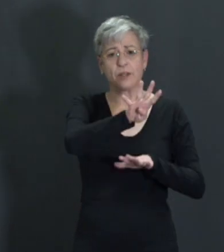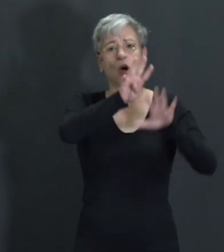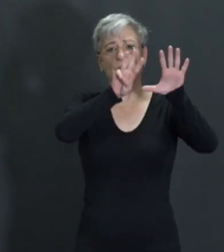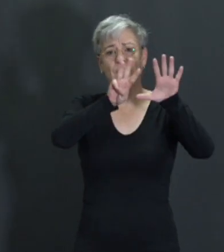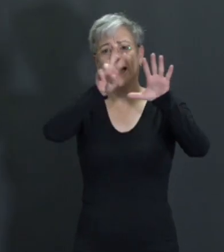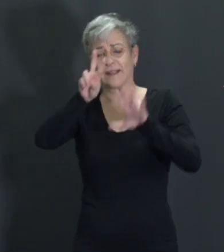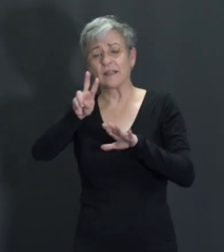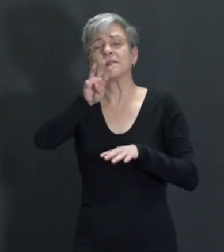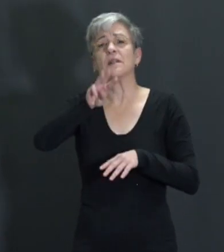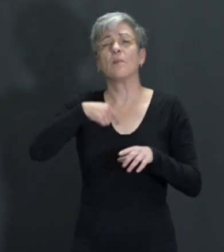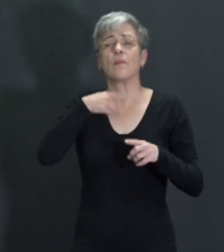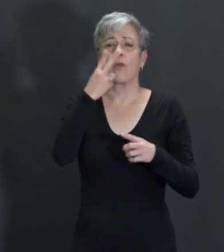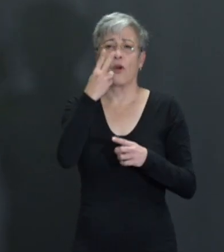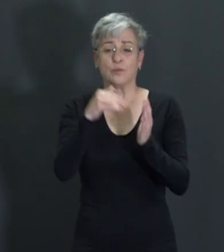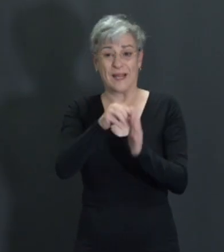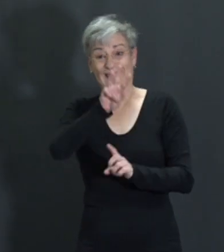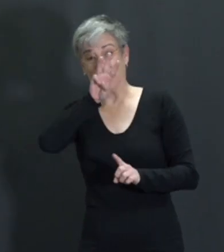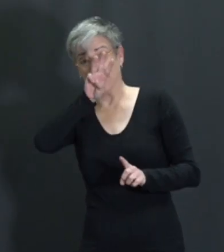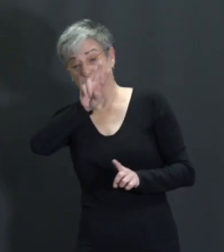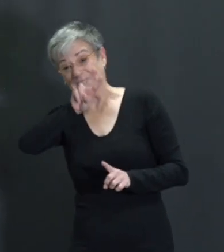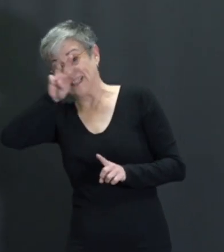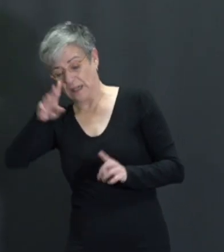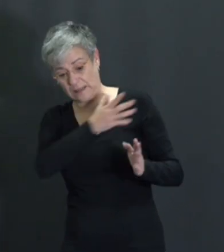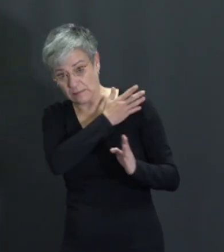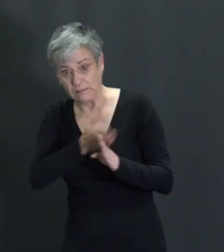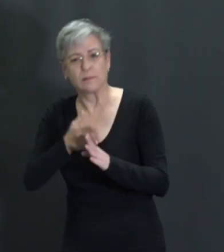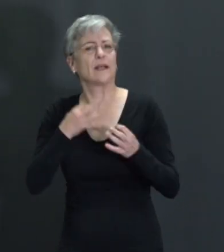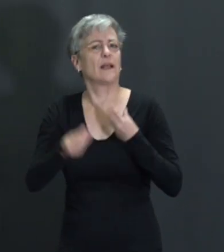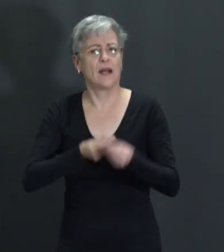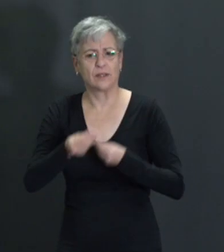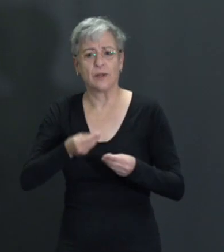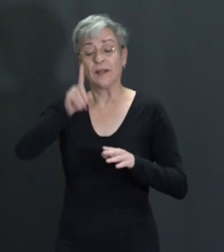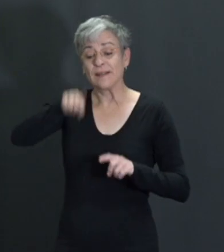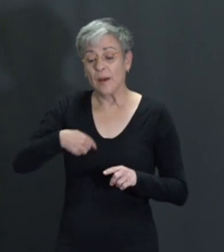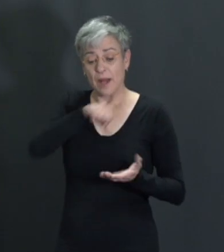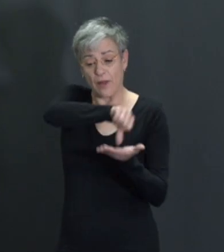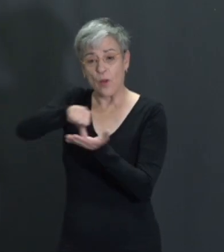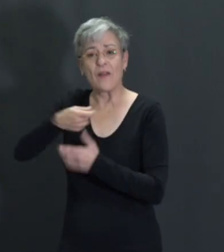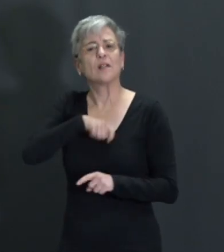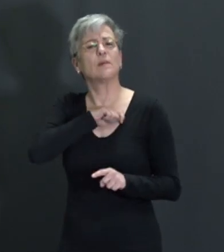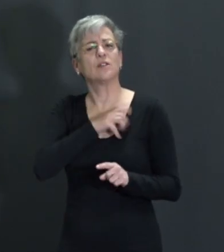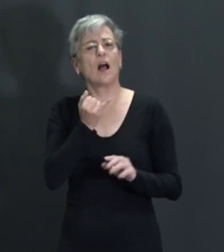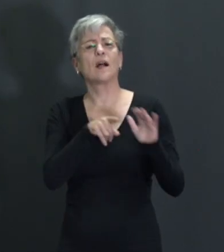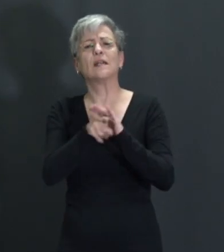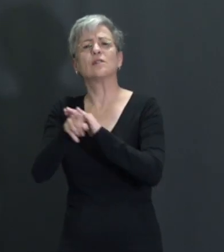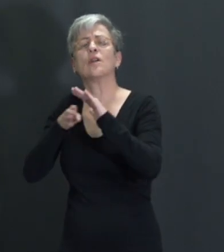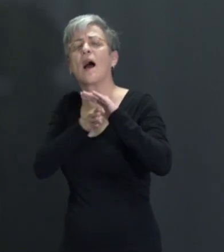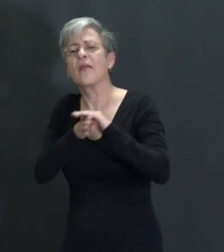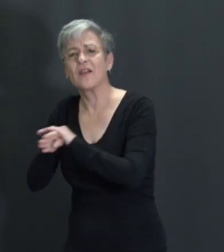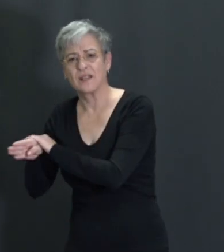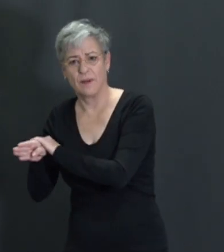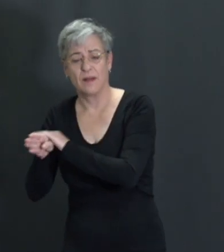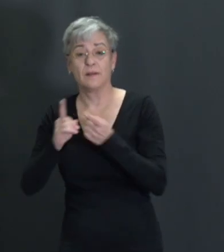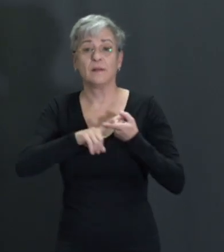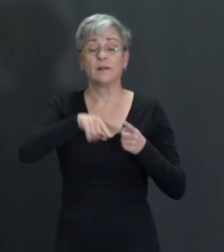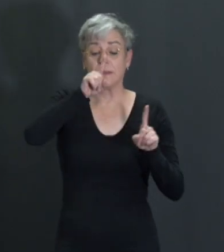1983-2023, y la segunda versará sobre la experiencia en las ciudades españolas, gestión de la accesibilidad. Por último, tendremos una